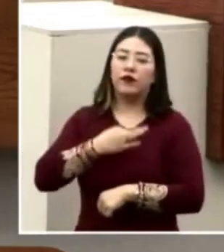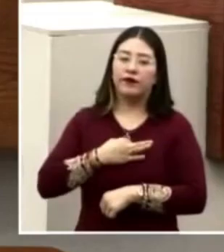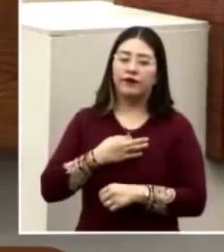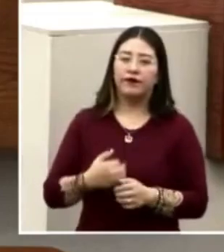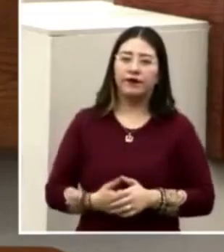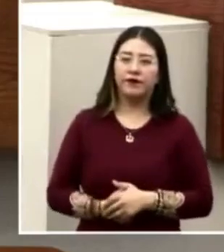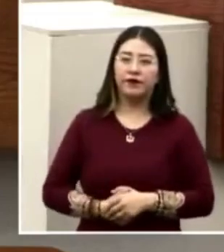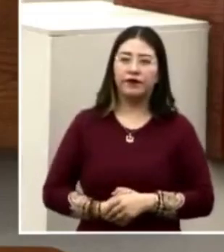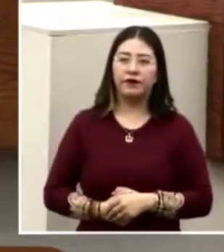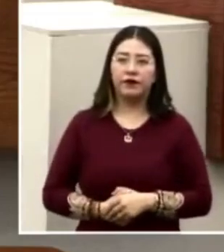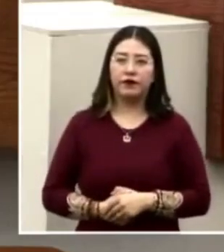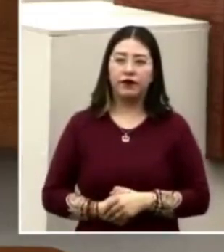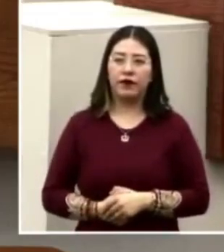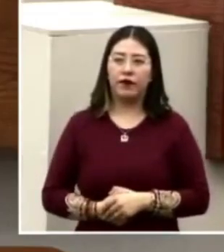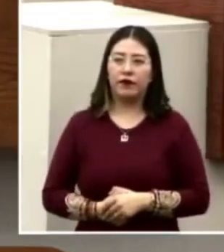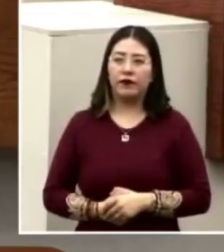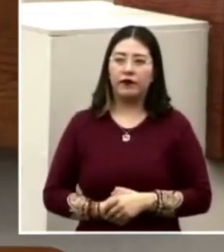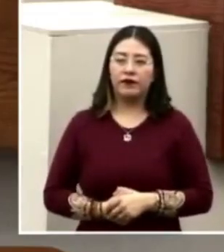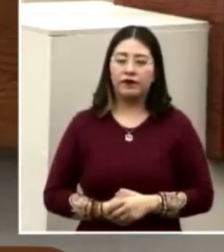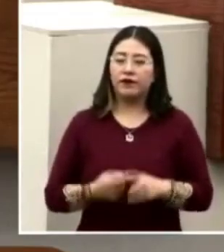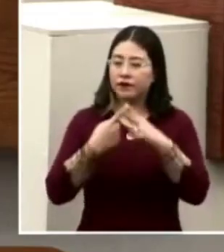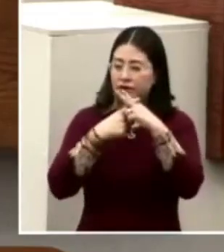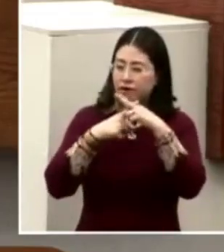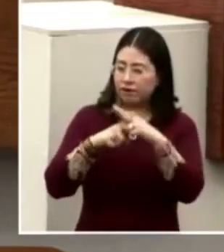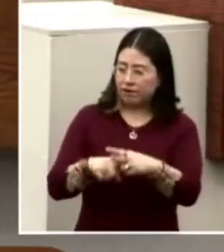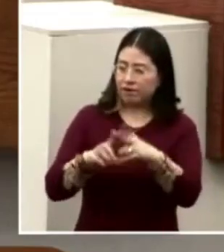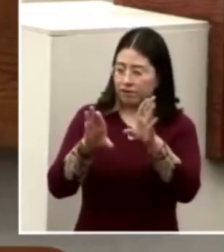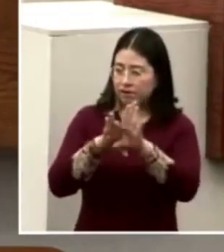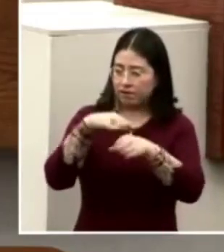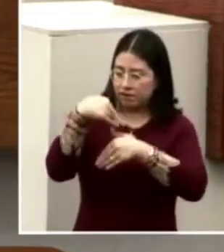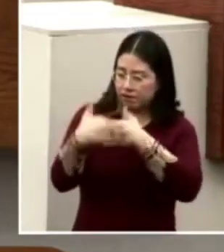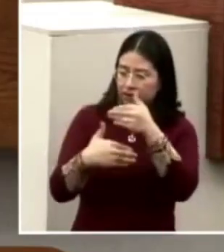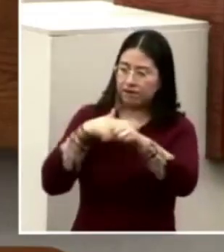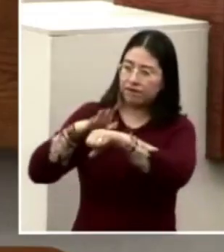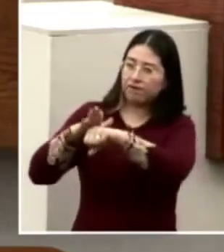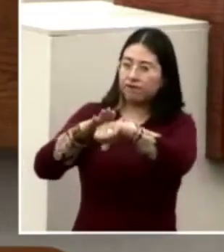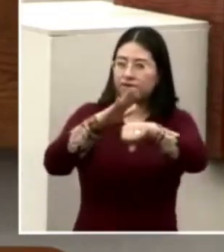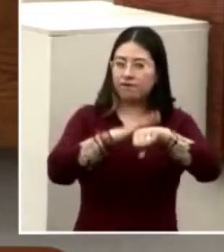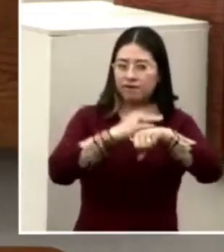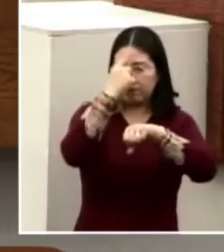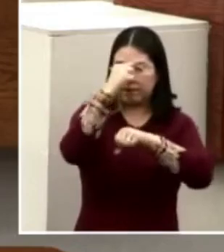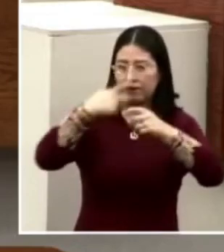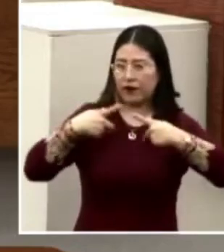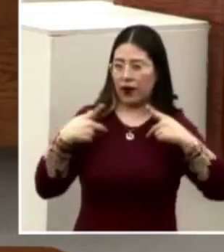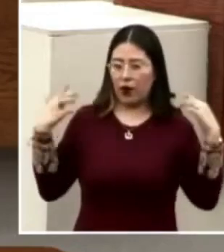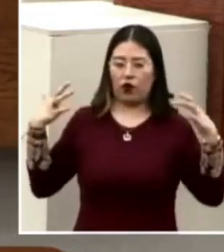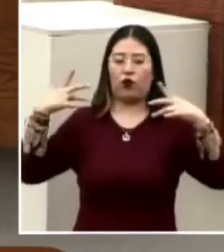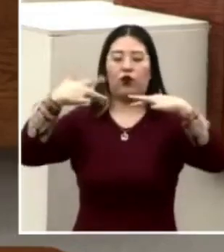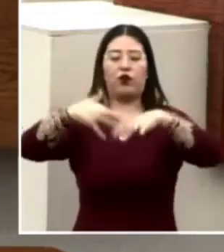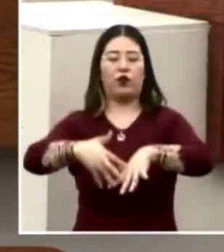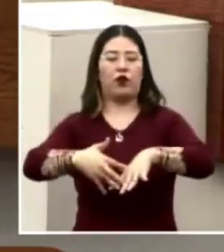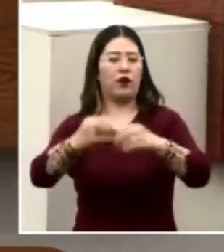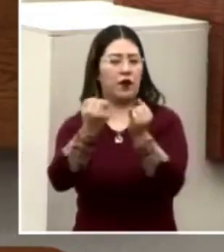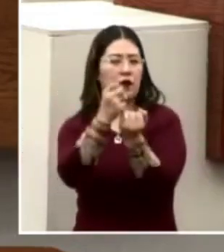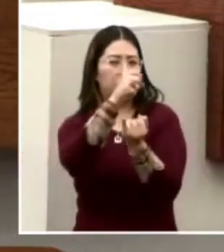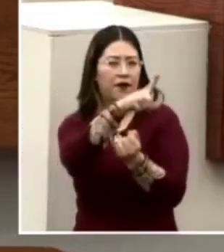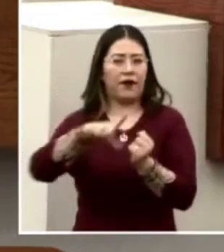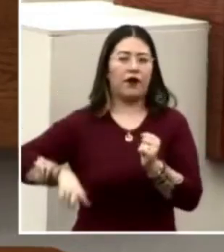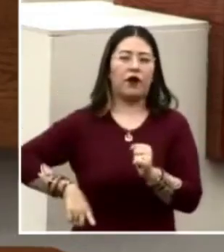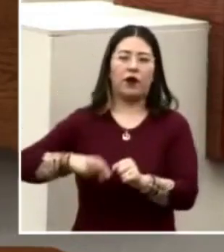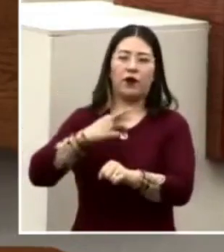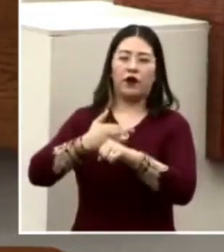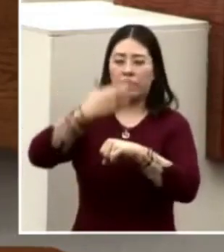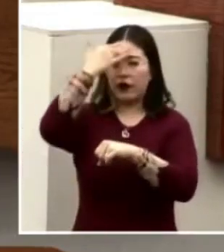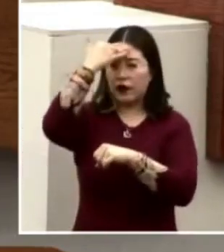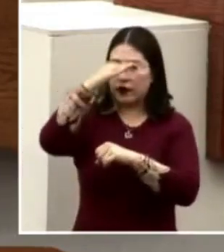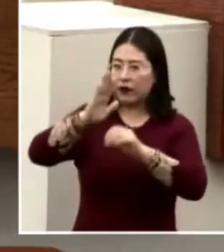pues iniciar incluso con un proceso de reclutamiento. Gobernador Gallardo no me dejará mentir, lleva